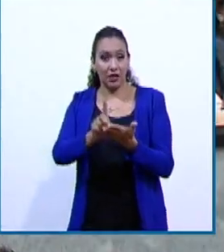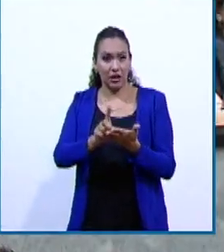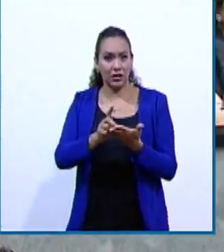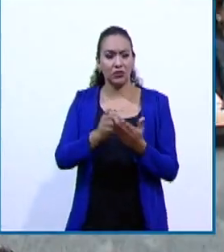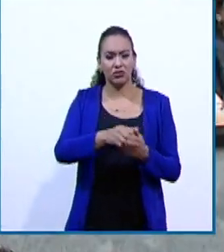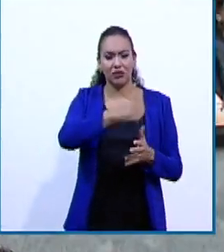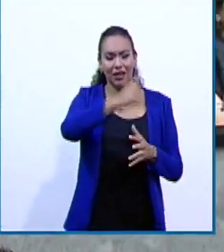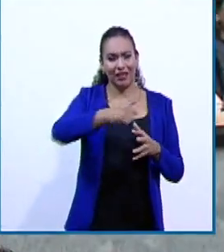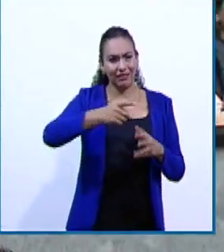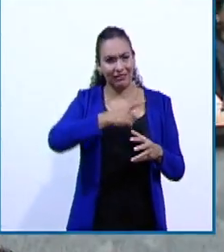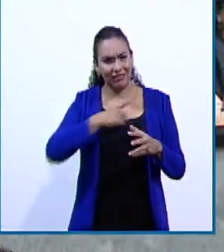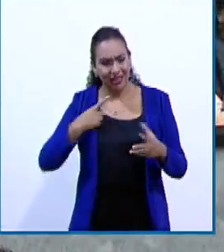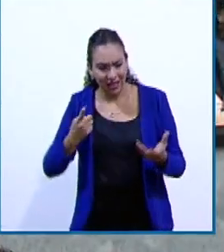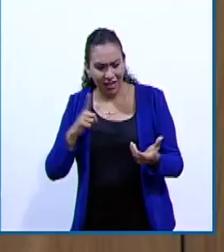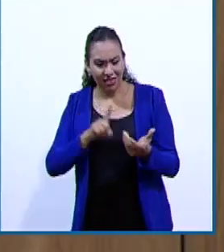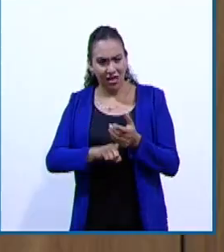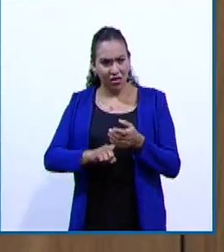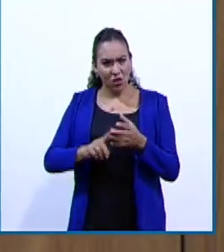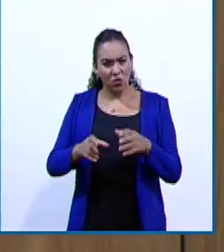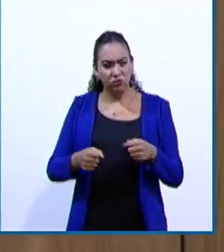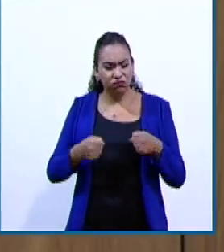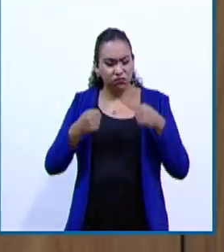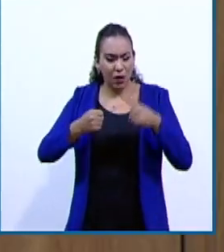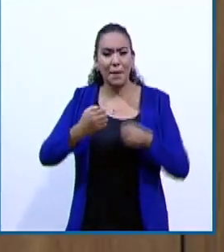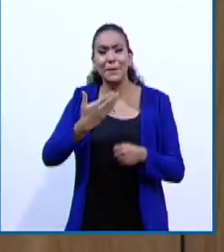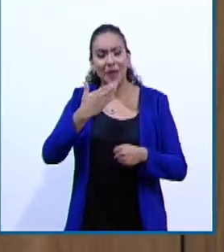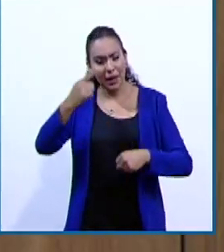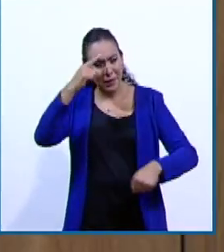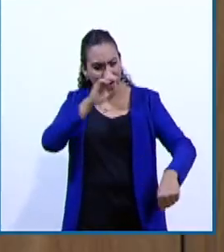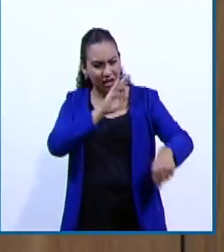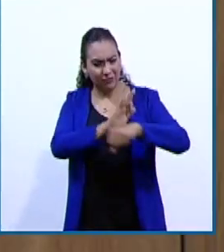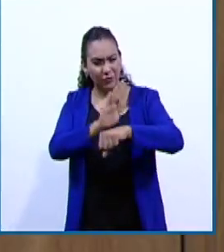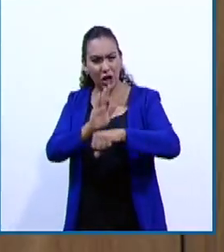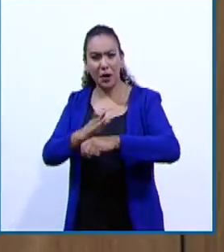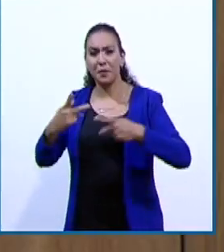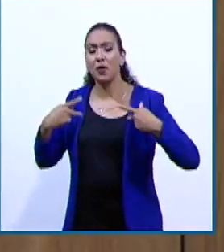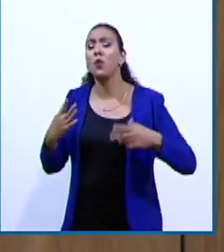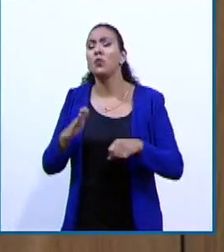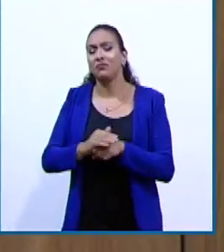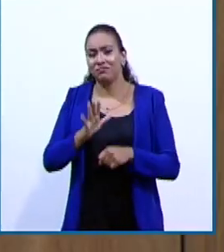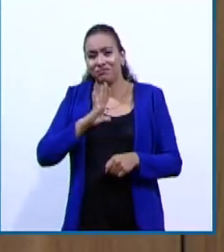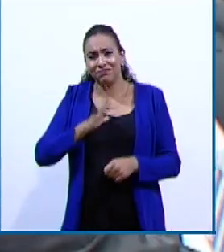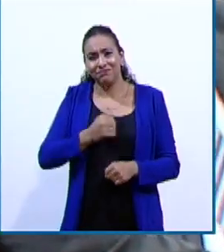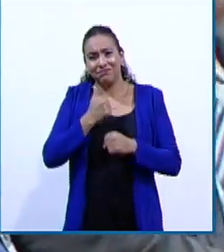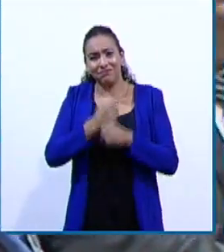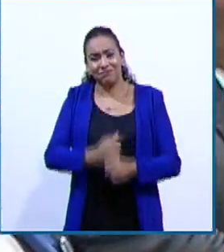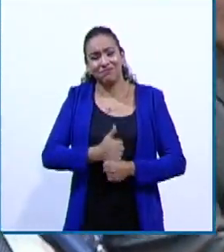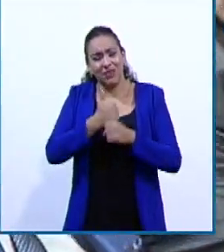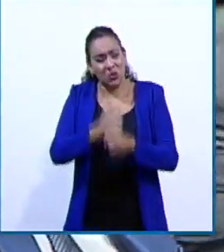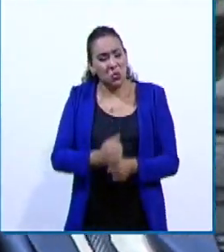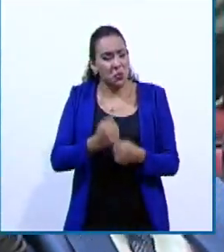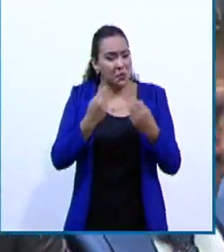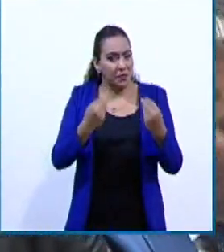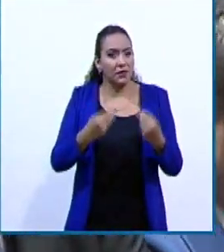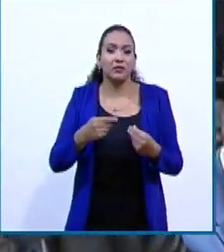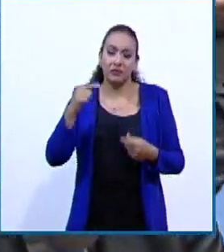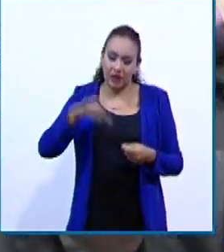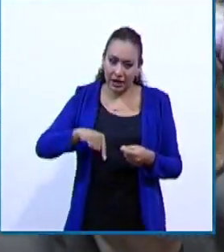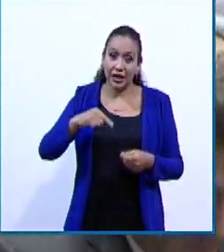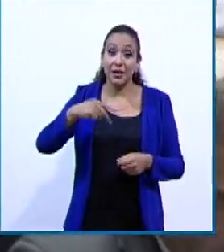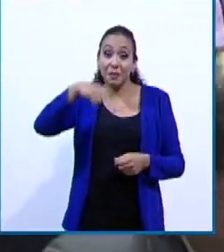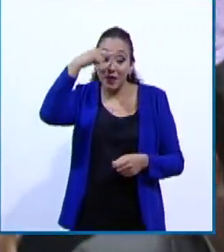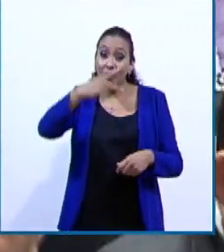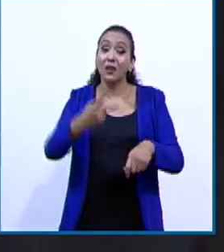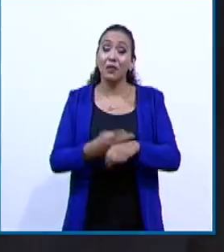el derecho de acceso a la justicia a las personas más vulnerables, sobre todo en nuestro país, donde recientemente se